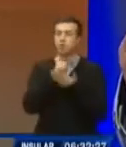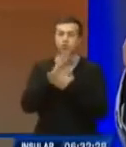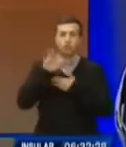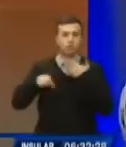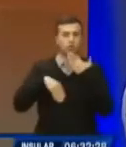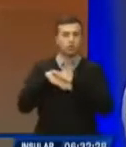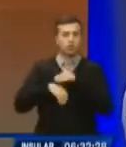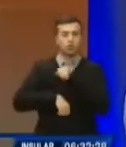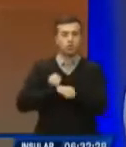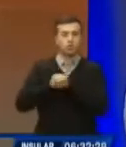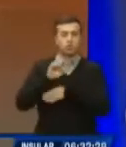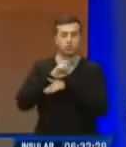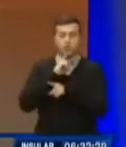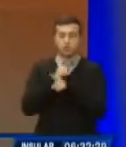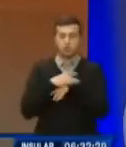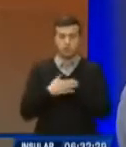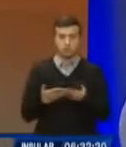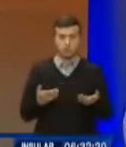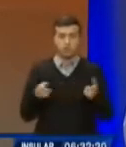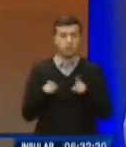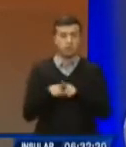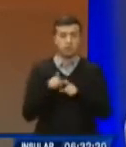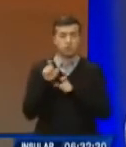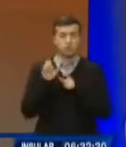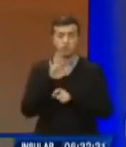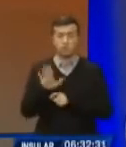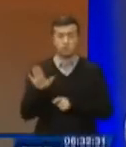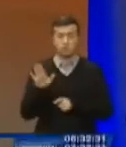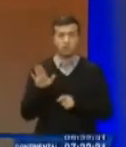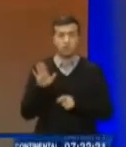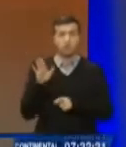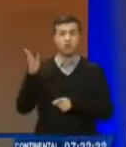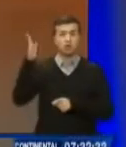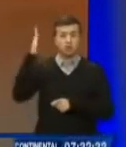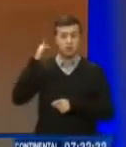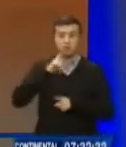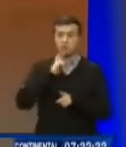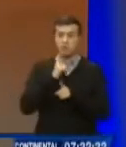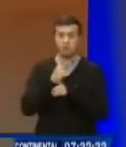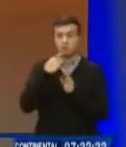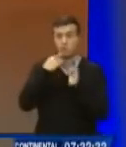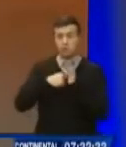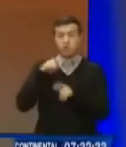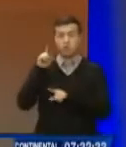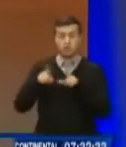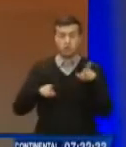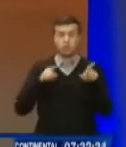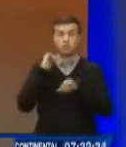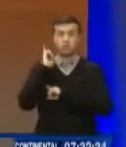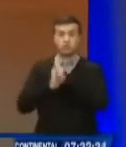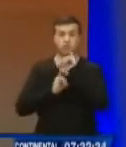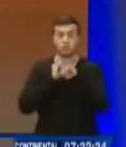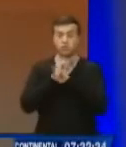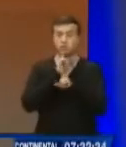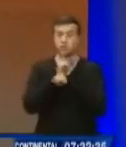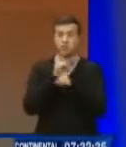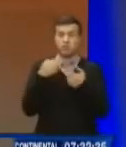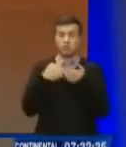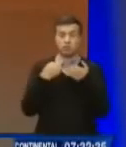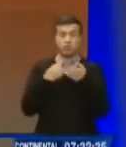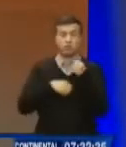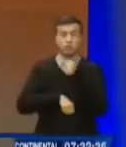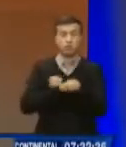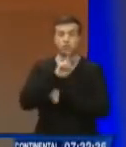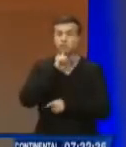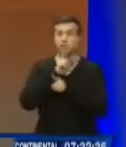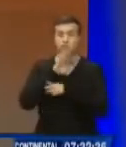fútbol ecuatoriano incluso las mismas cosas que les él hizo positivamente cómo llevar a varios torneos internacionales de la selección todo